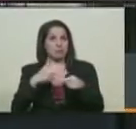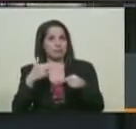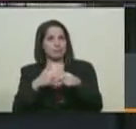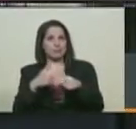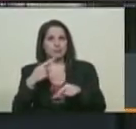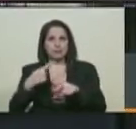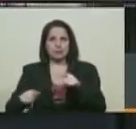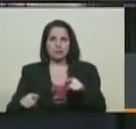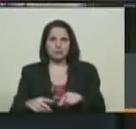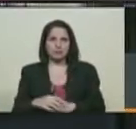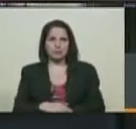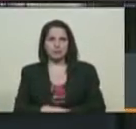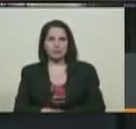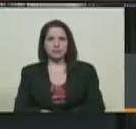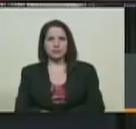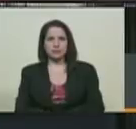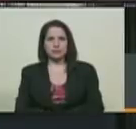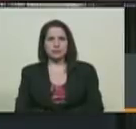actividad.